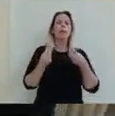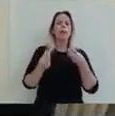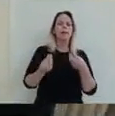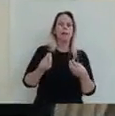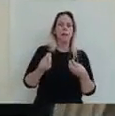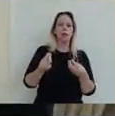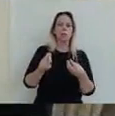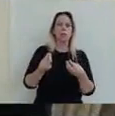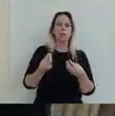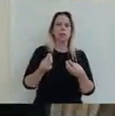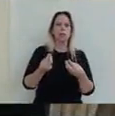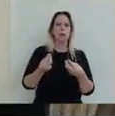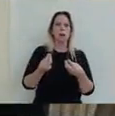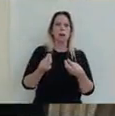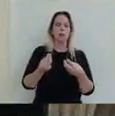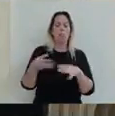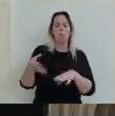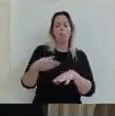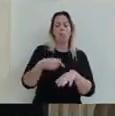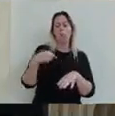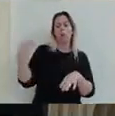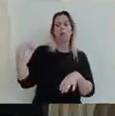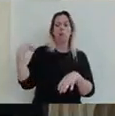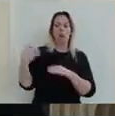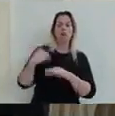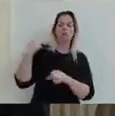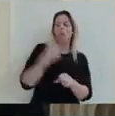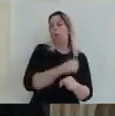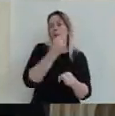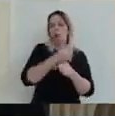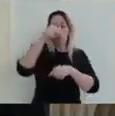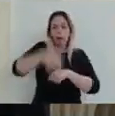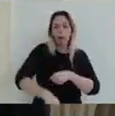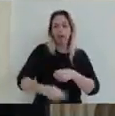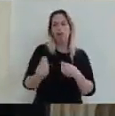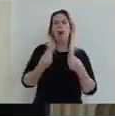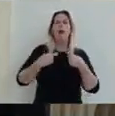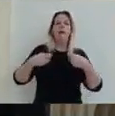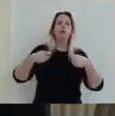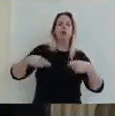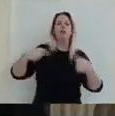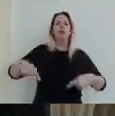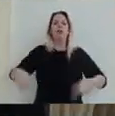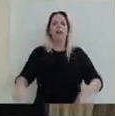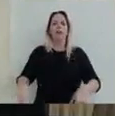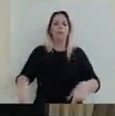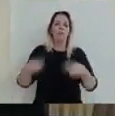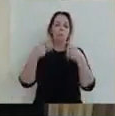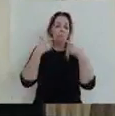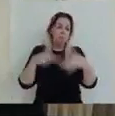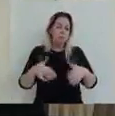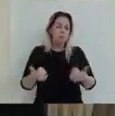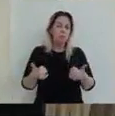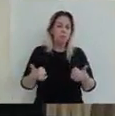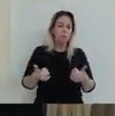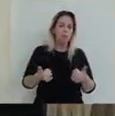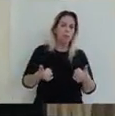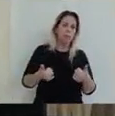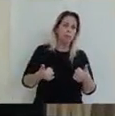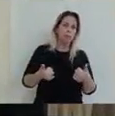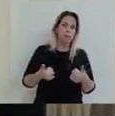se realizó, con los 3 millones de pesos que la provincia remitió. Teniendo todo eso y cumplimentando todos los requisitos